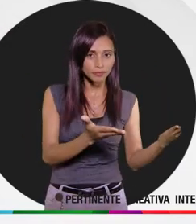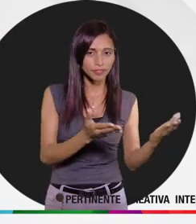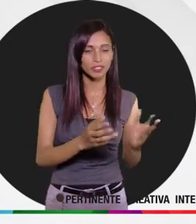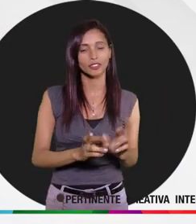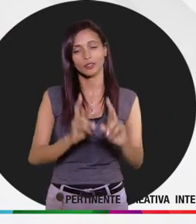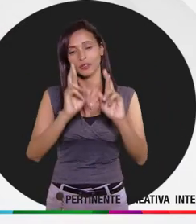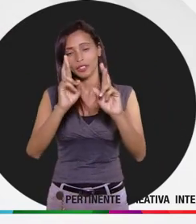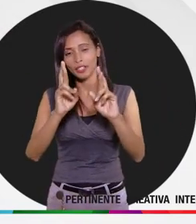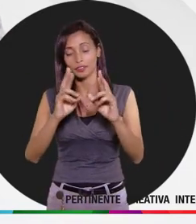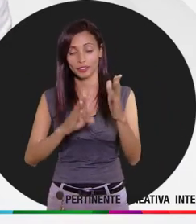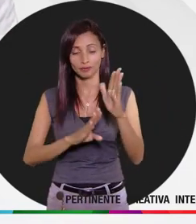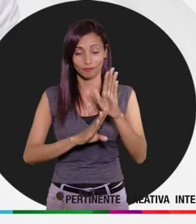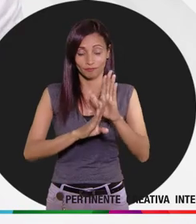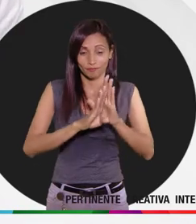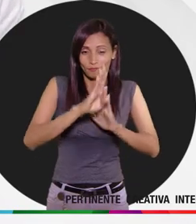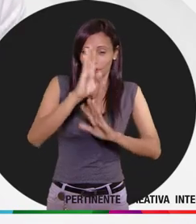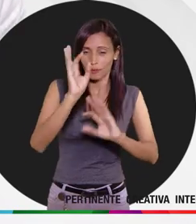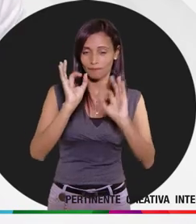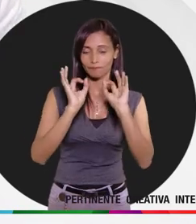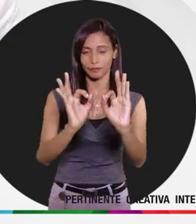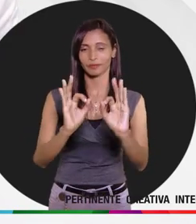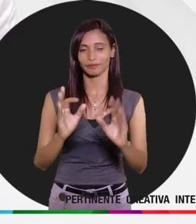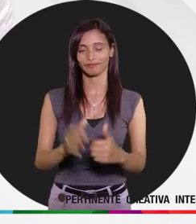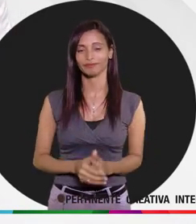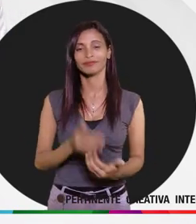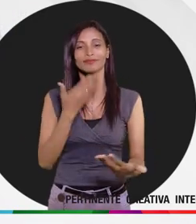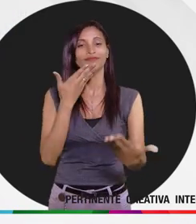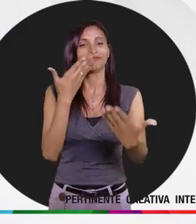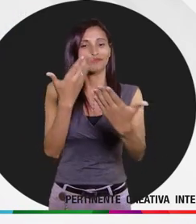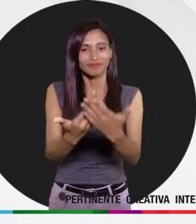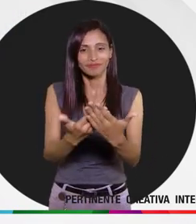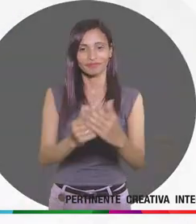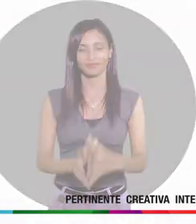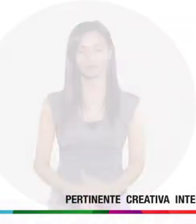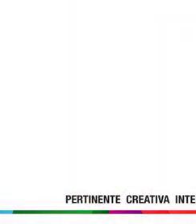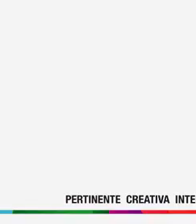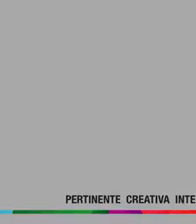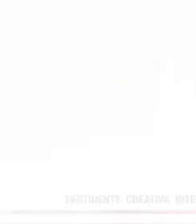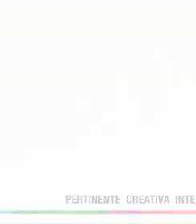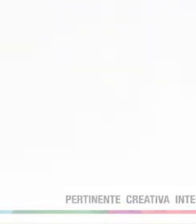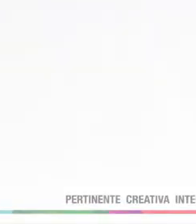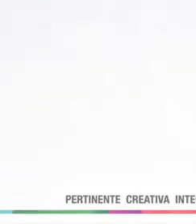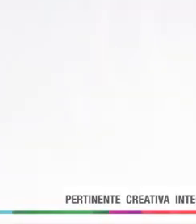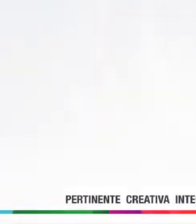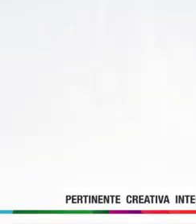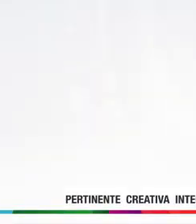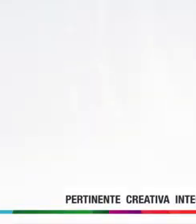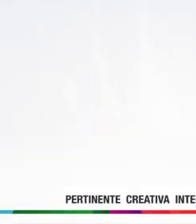sociales. Bienvenidos y espero un feliz término de esta unidad. Muchas gracias.